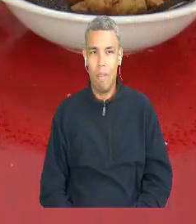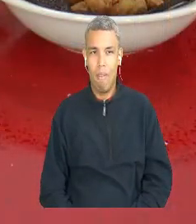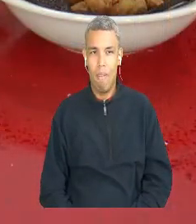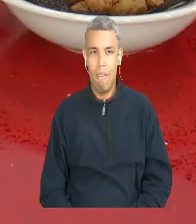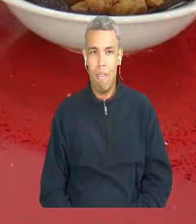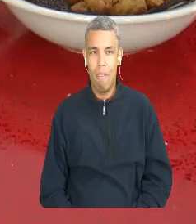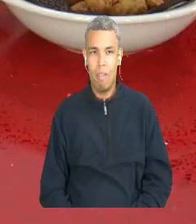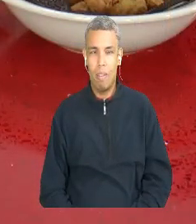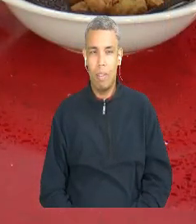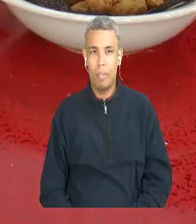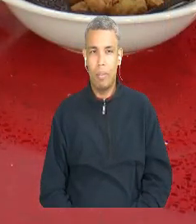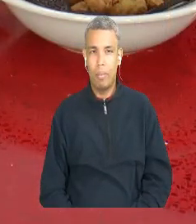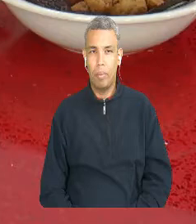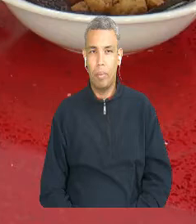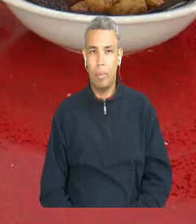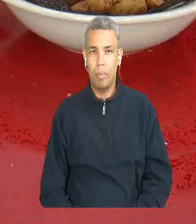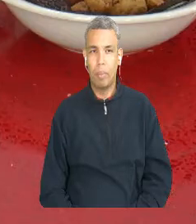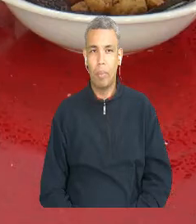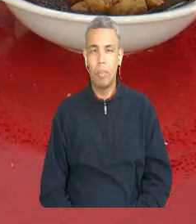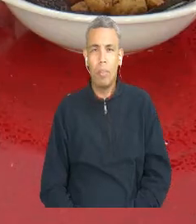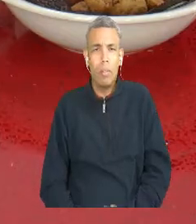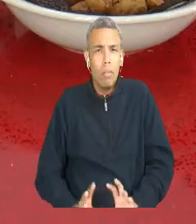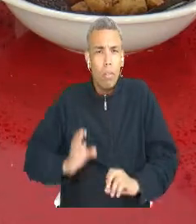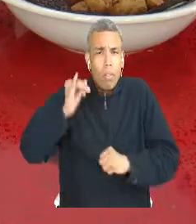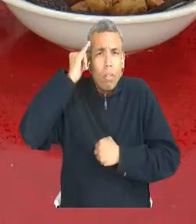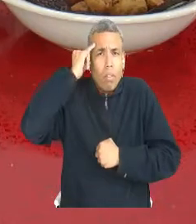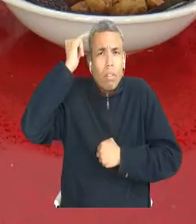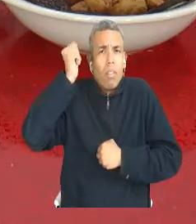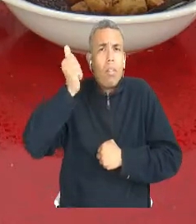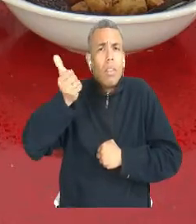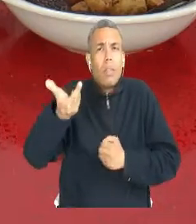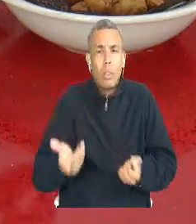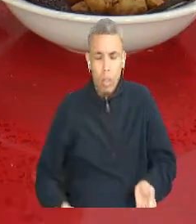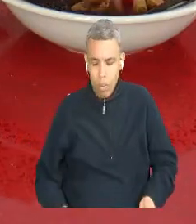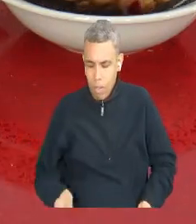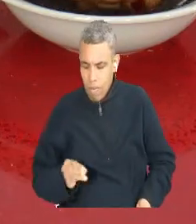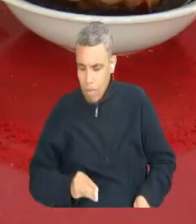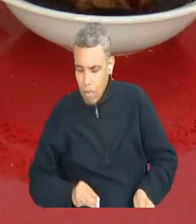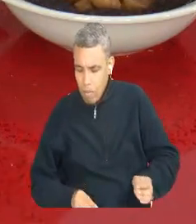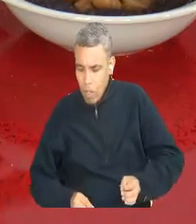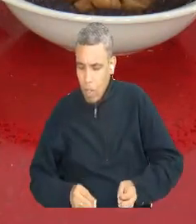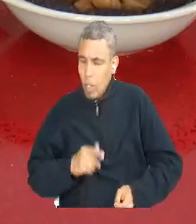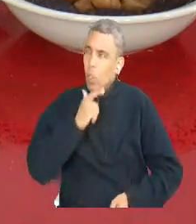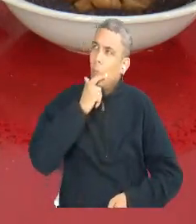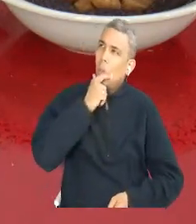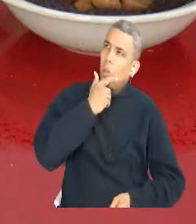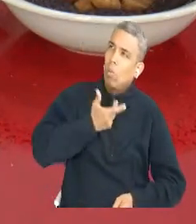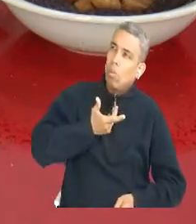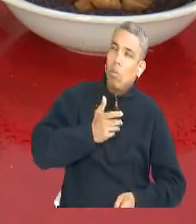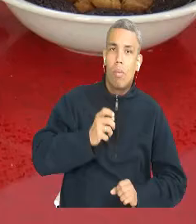La decoración, vuelvo y digo, es imaginación. Coquitos a las palmeras.